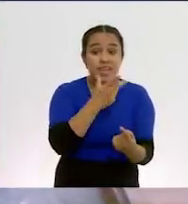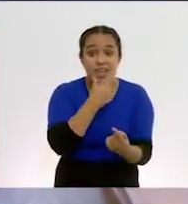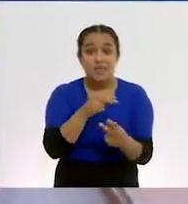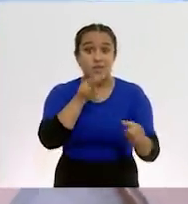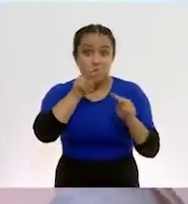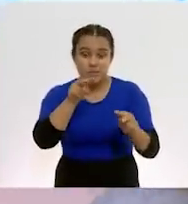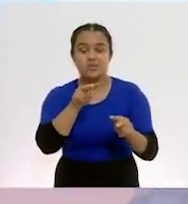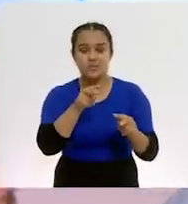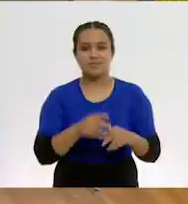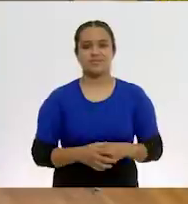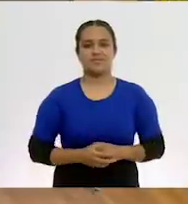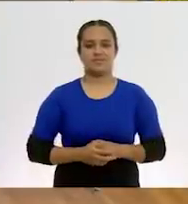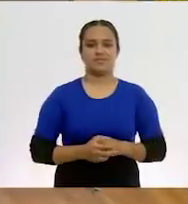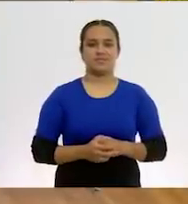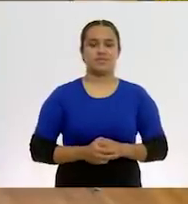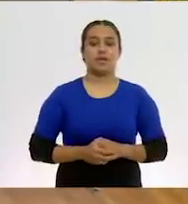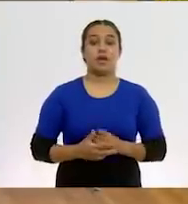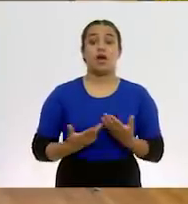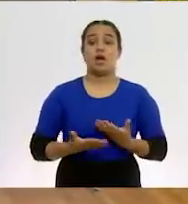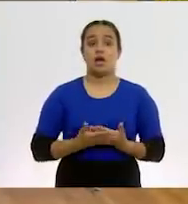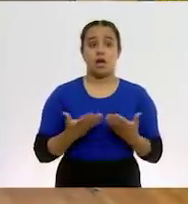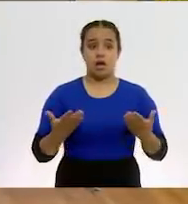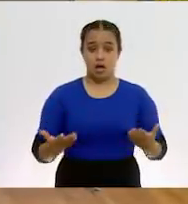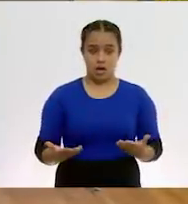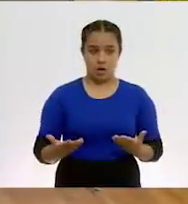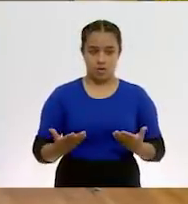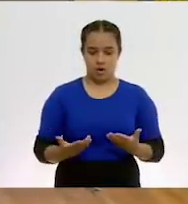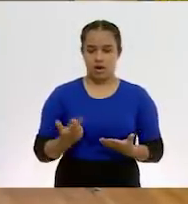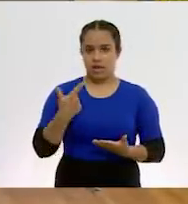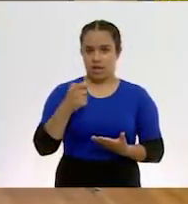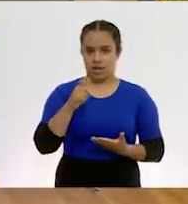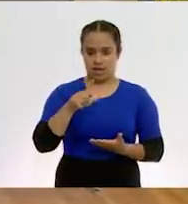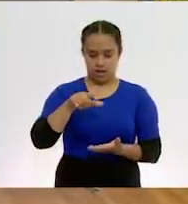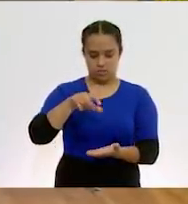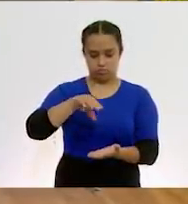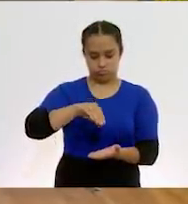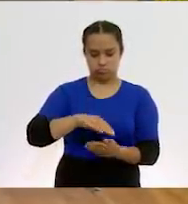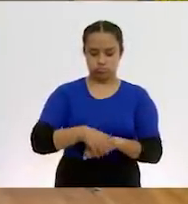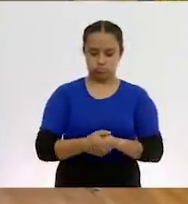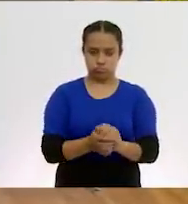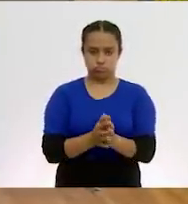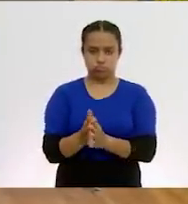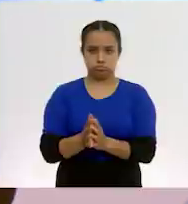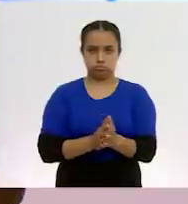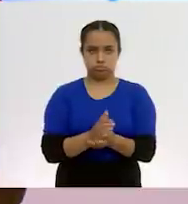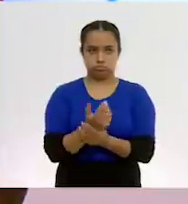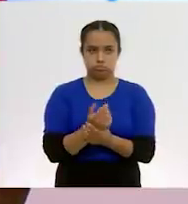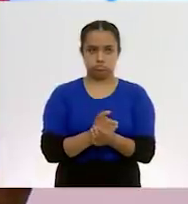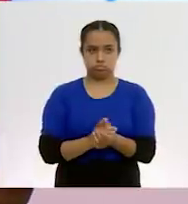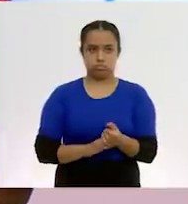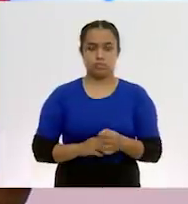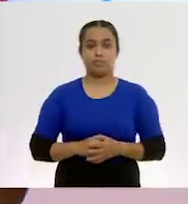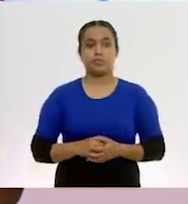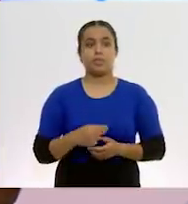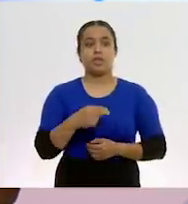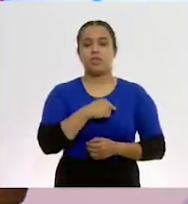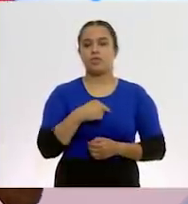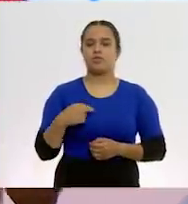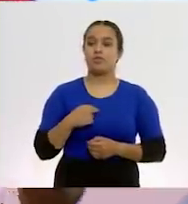viendo. Vamos a ponernos un poquito de gel. Gracias. Y a saludarnos con el